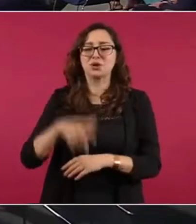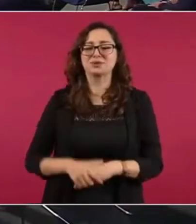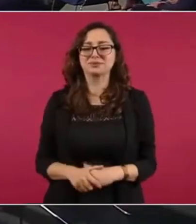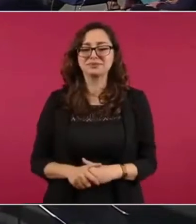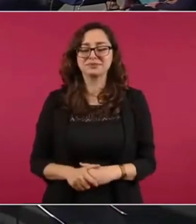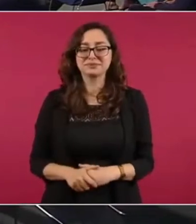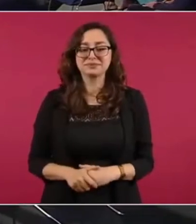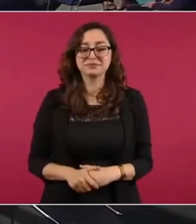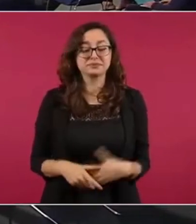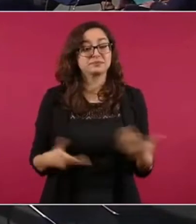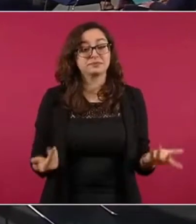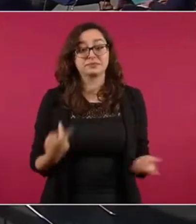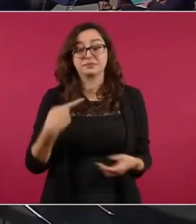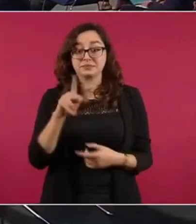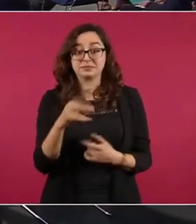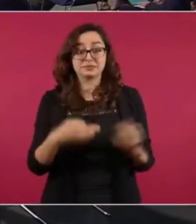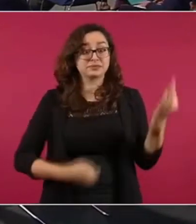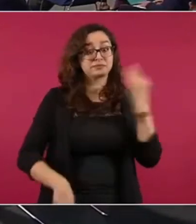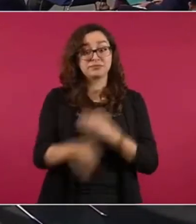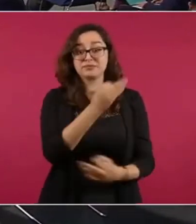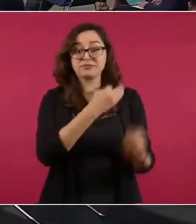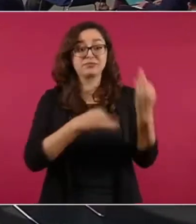Entonces, todos los medios,